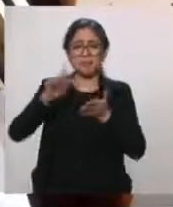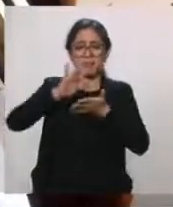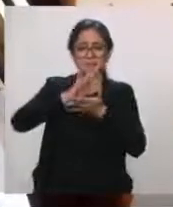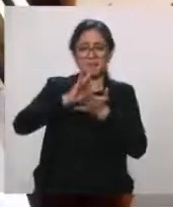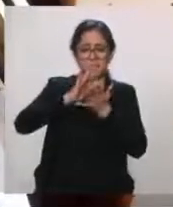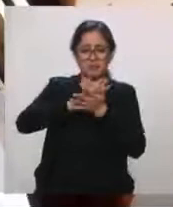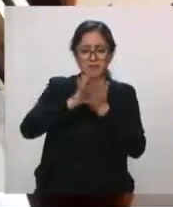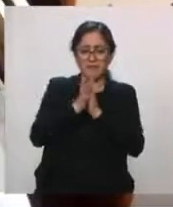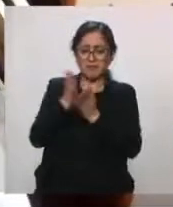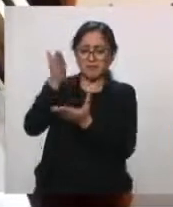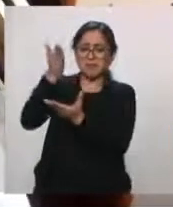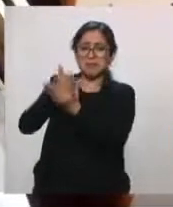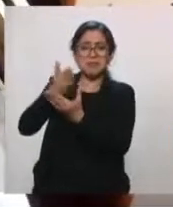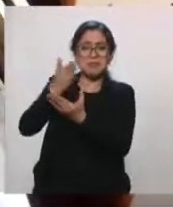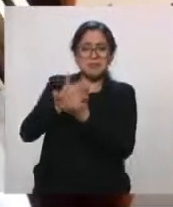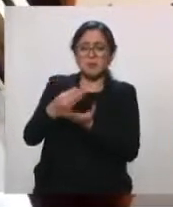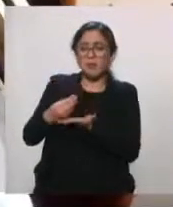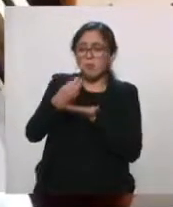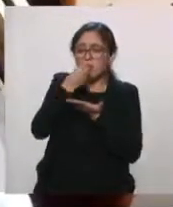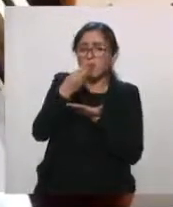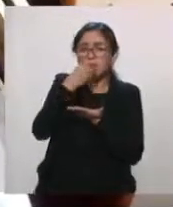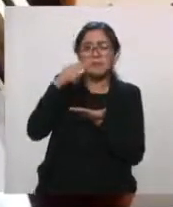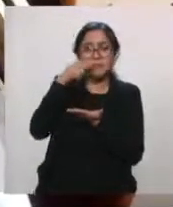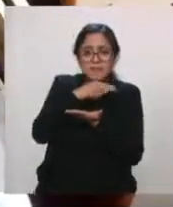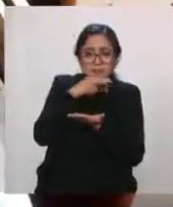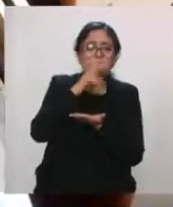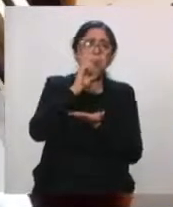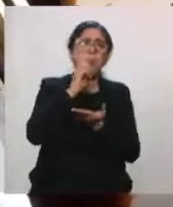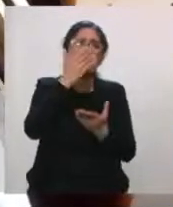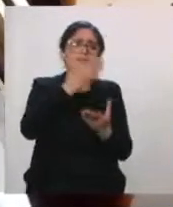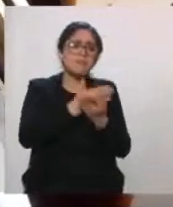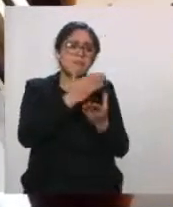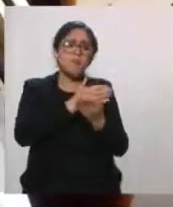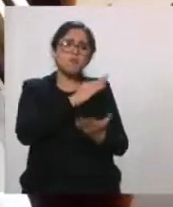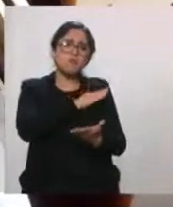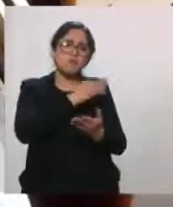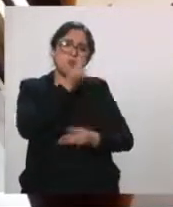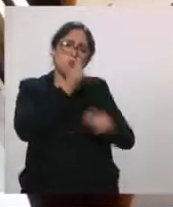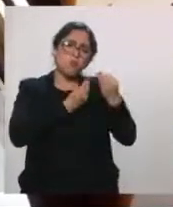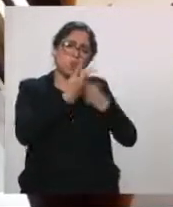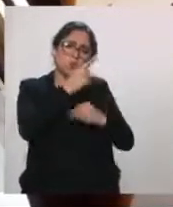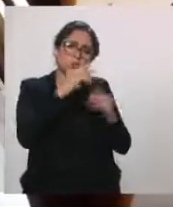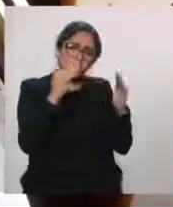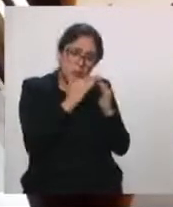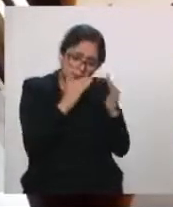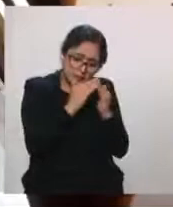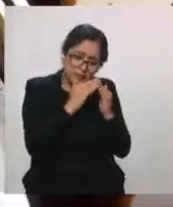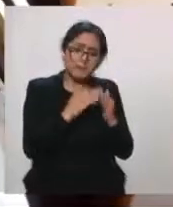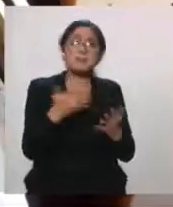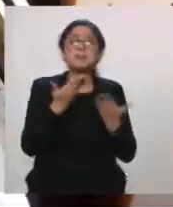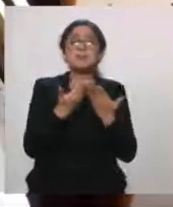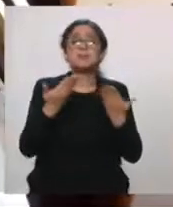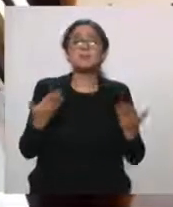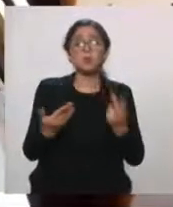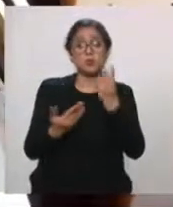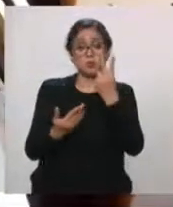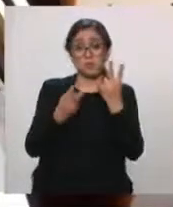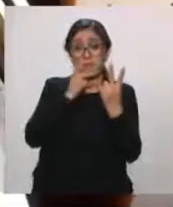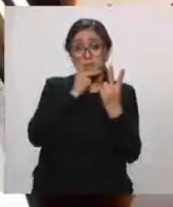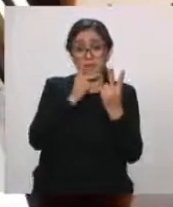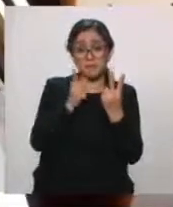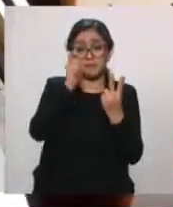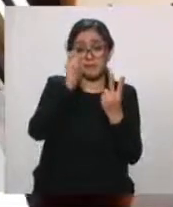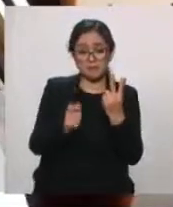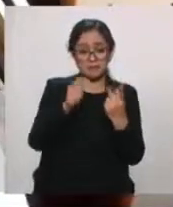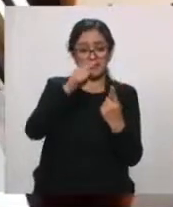casera que comida rápida. Y por cierto, dos palabras tradicionales típicas de nuestra comida, que son